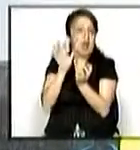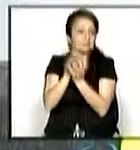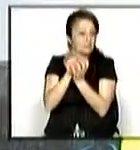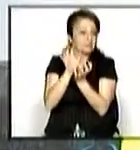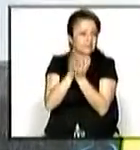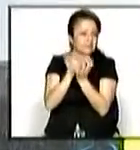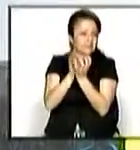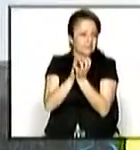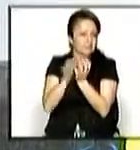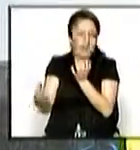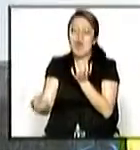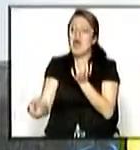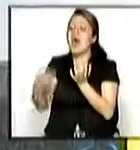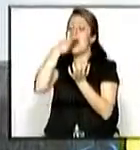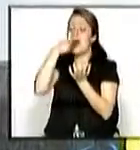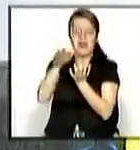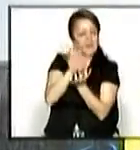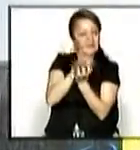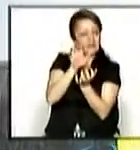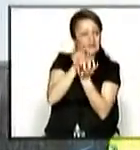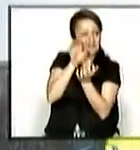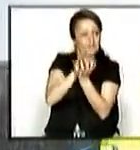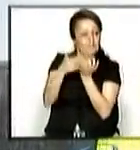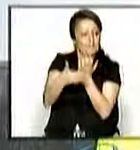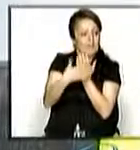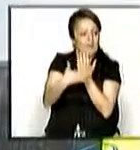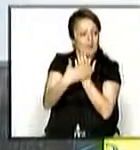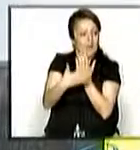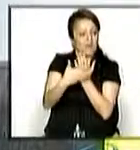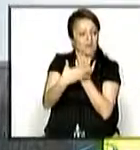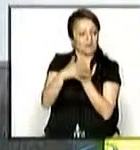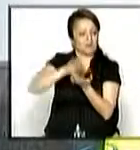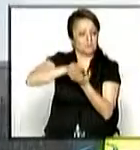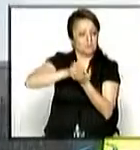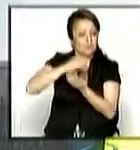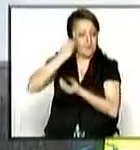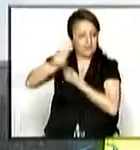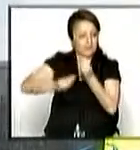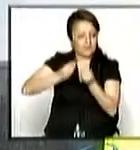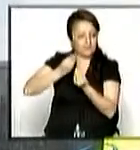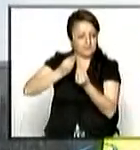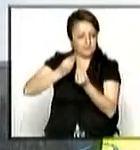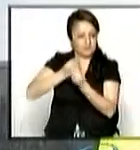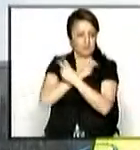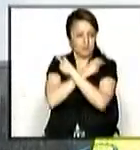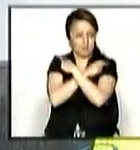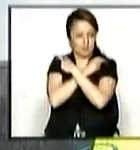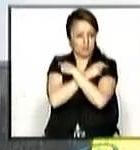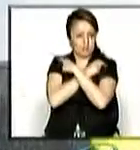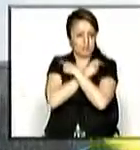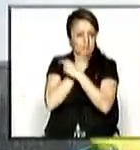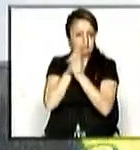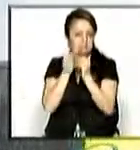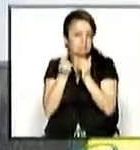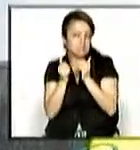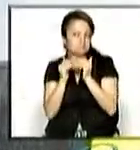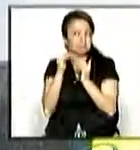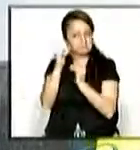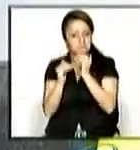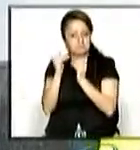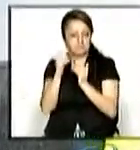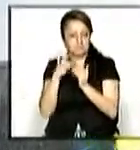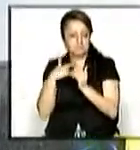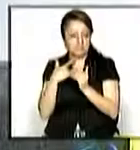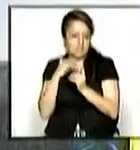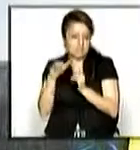la deglución, el contacto dental, y eso me va a permitir que el hueso siempre esté a una altura ideal y que no se vaya